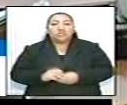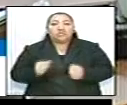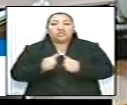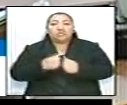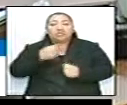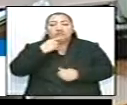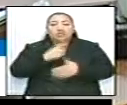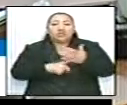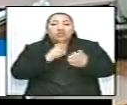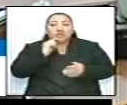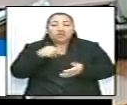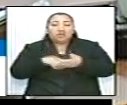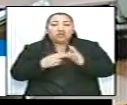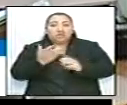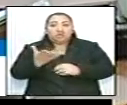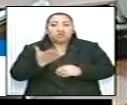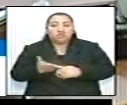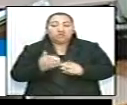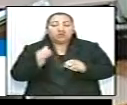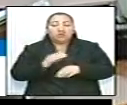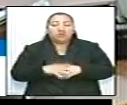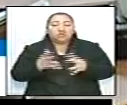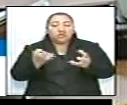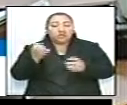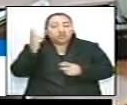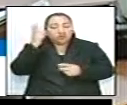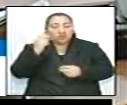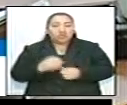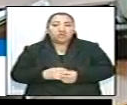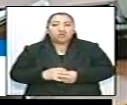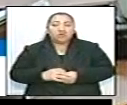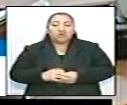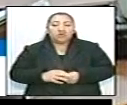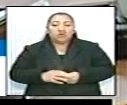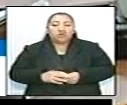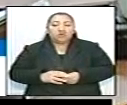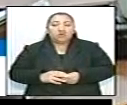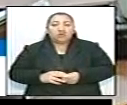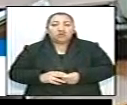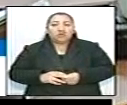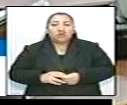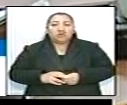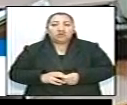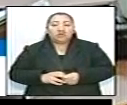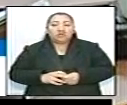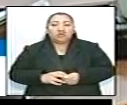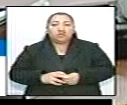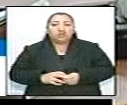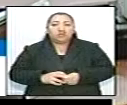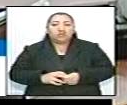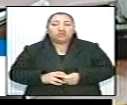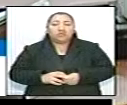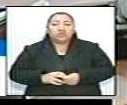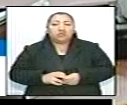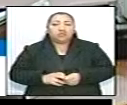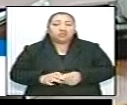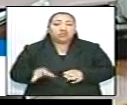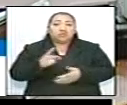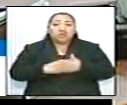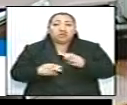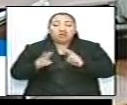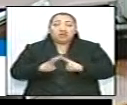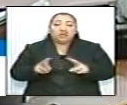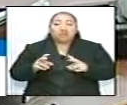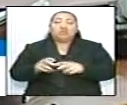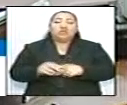están pidiendo a gritos ser escuchadas. Y hagamos que se valoren por sí solas. Asimismo, señora presidenta, quiero